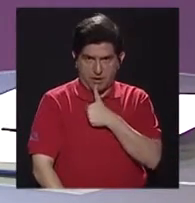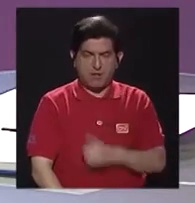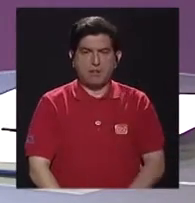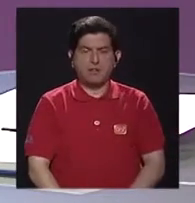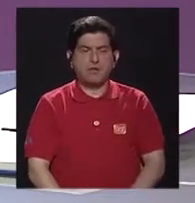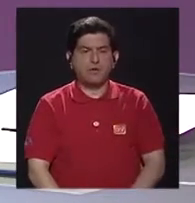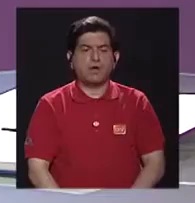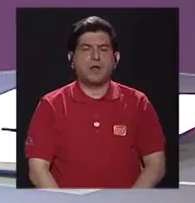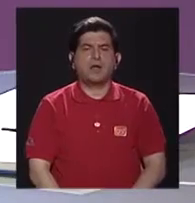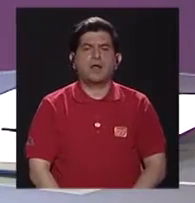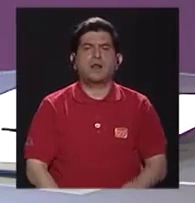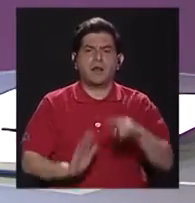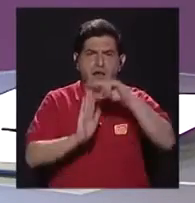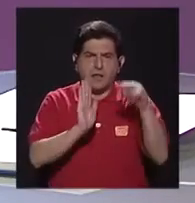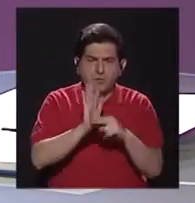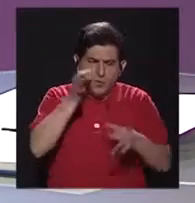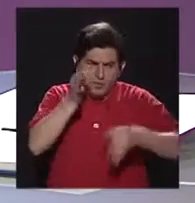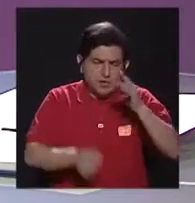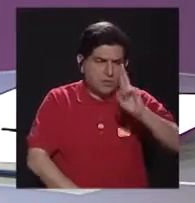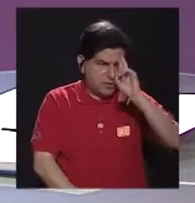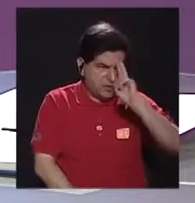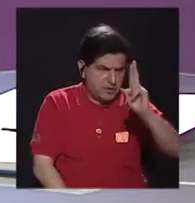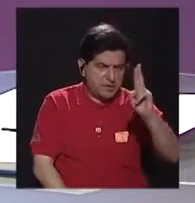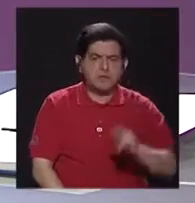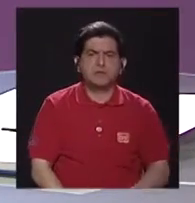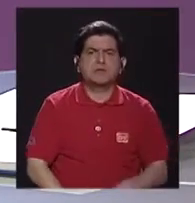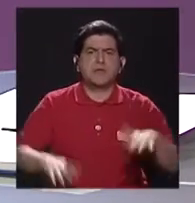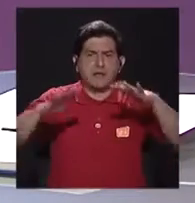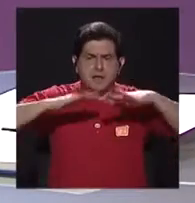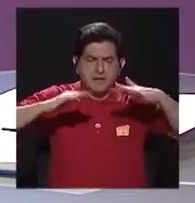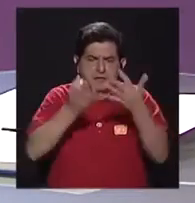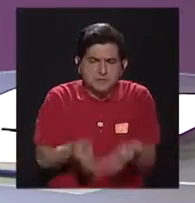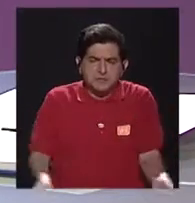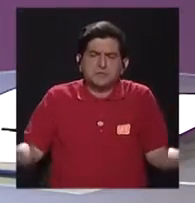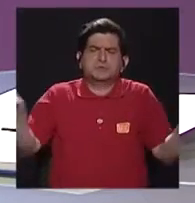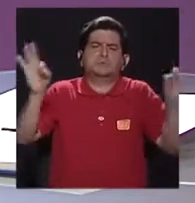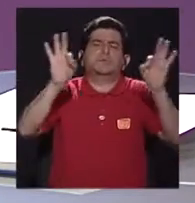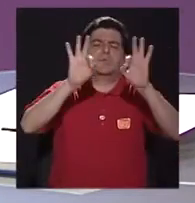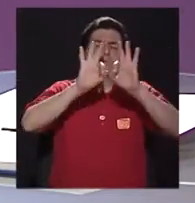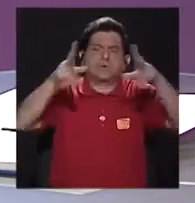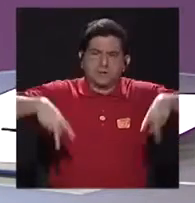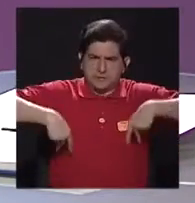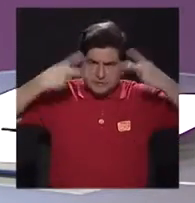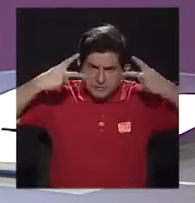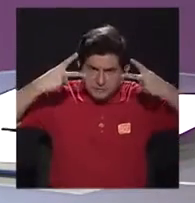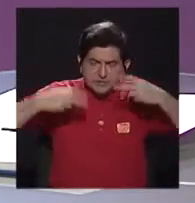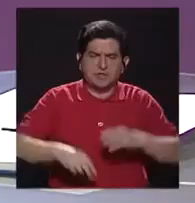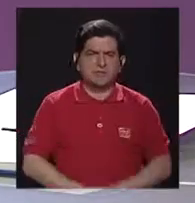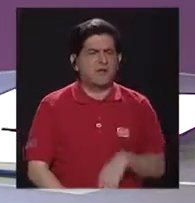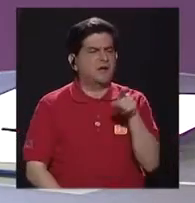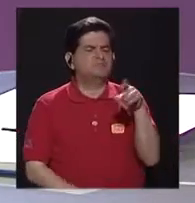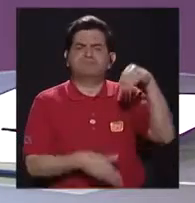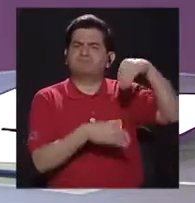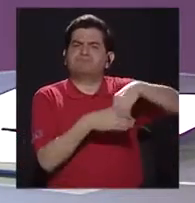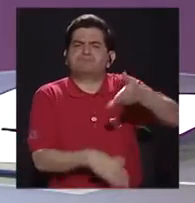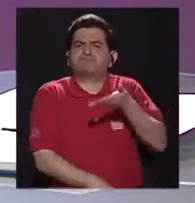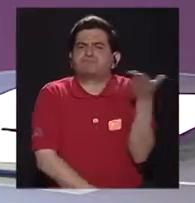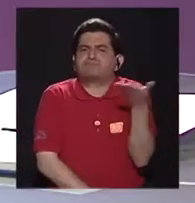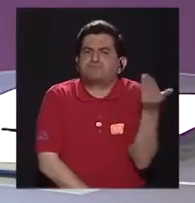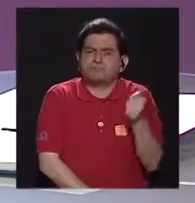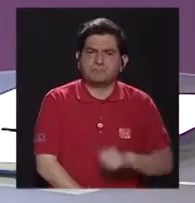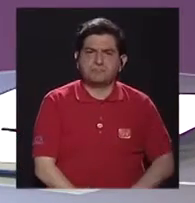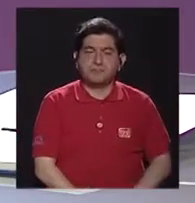el ordenamiento jurídico en aspectos, digamos, vitales y esenciales, se encuentra, digamos,